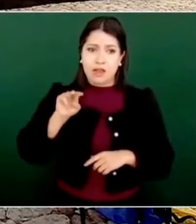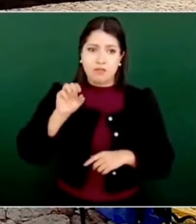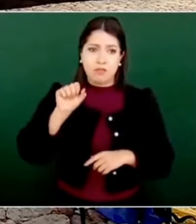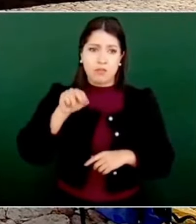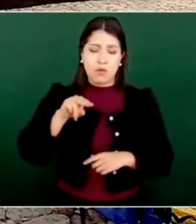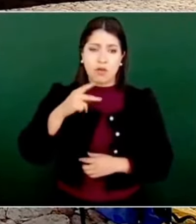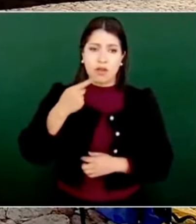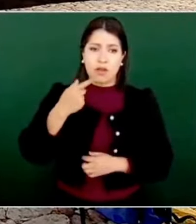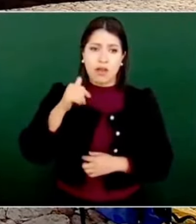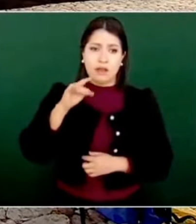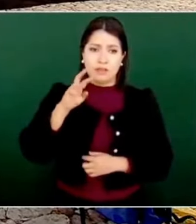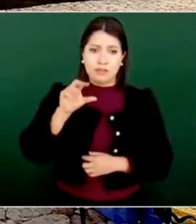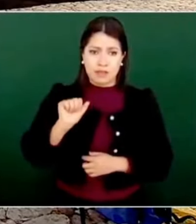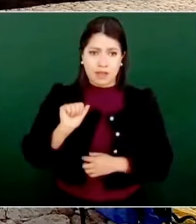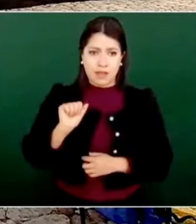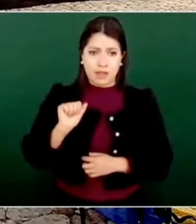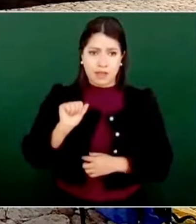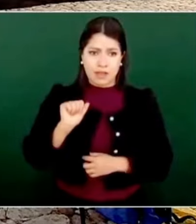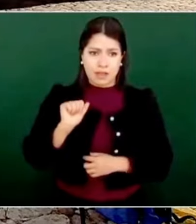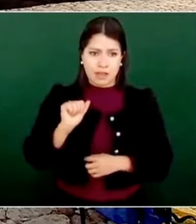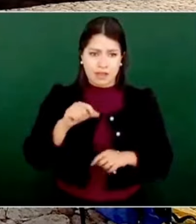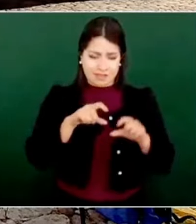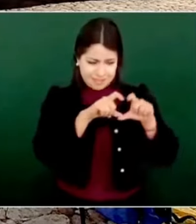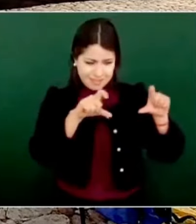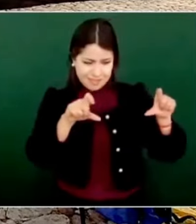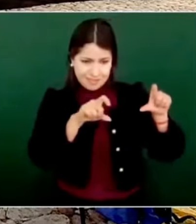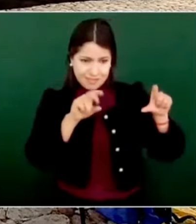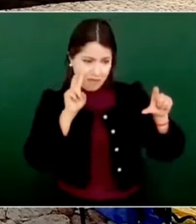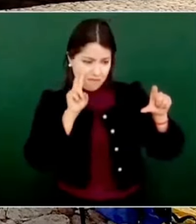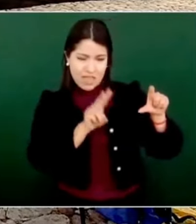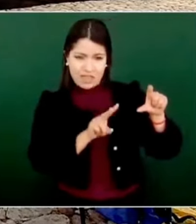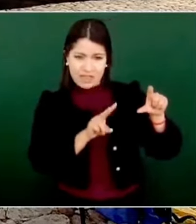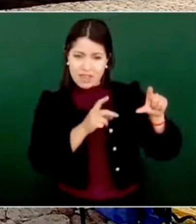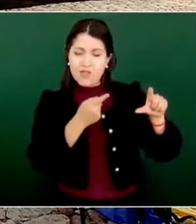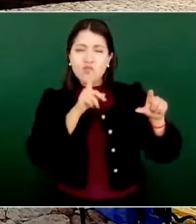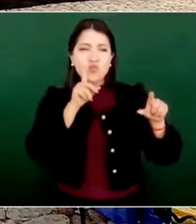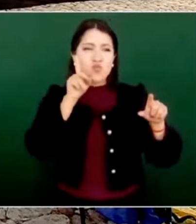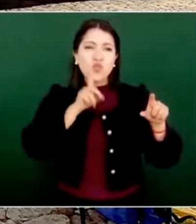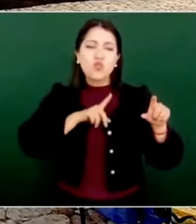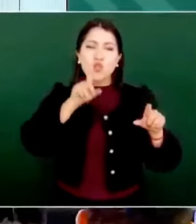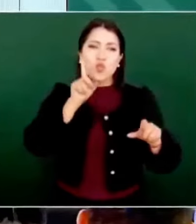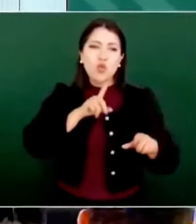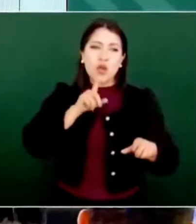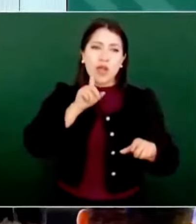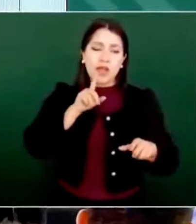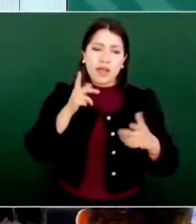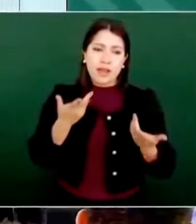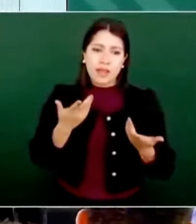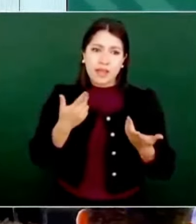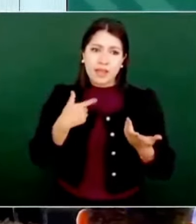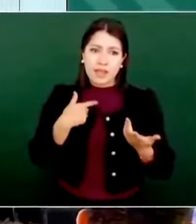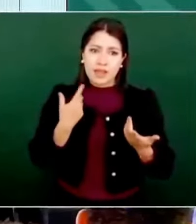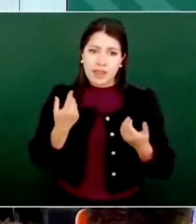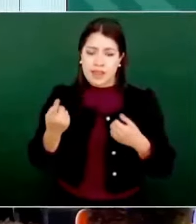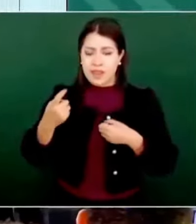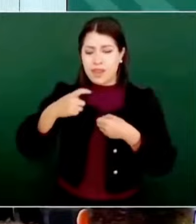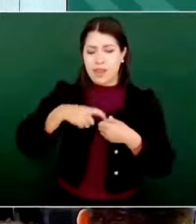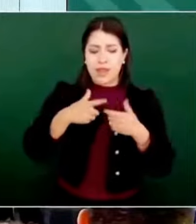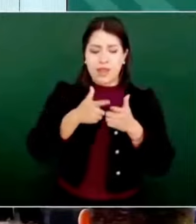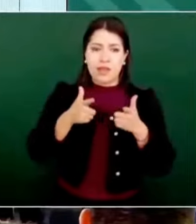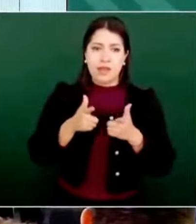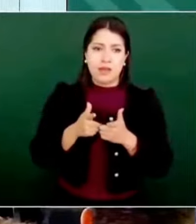García que es militante o simpatizante autoridad del pan